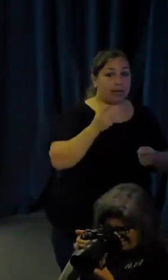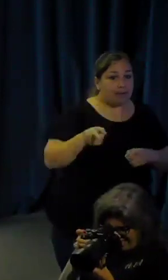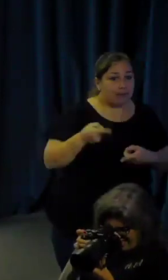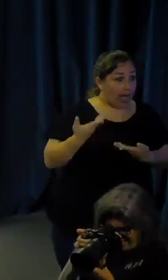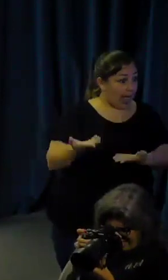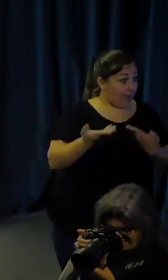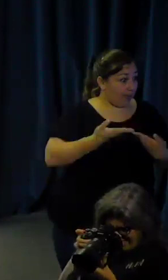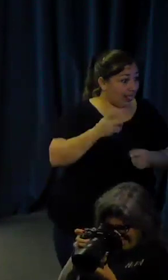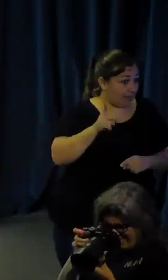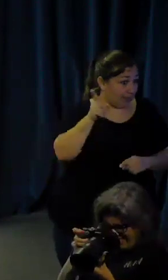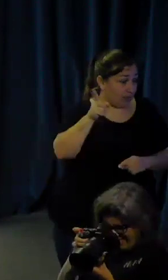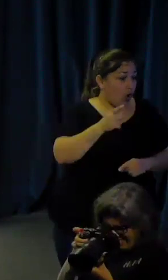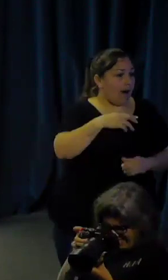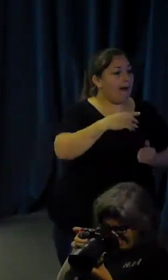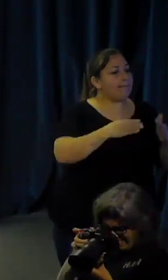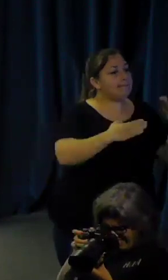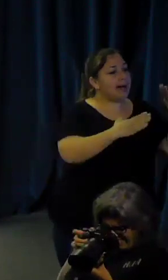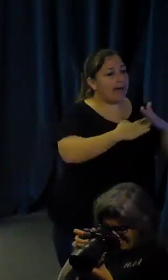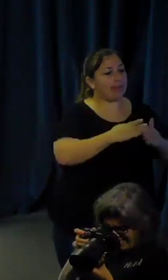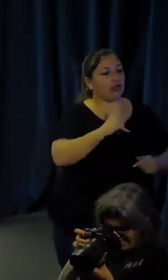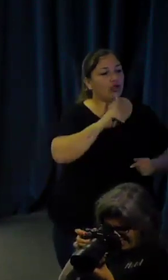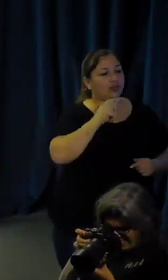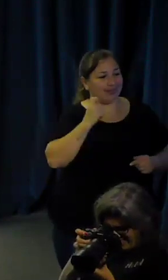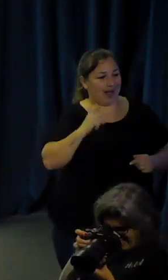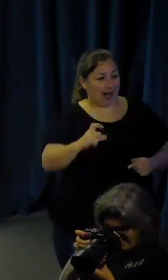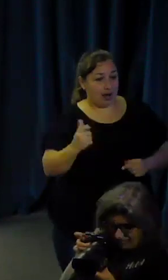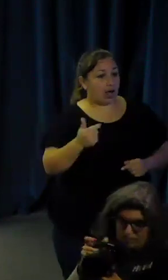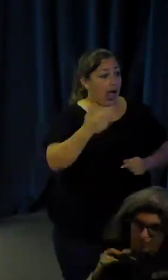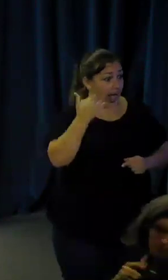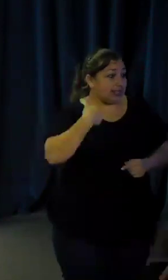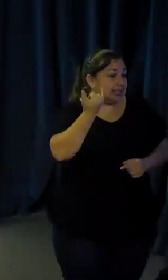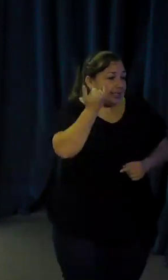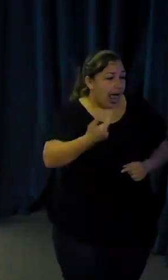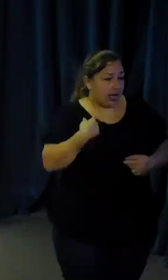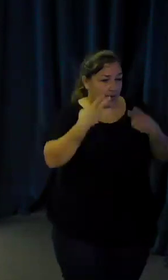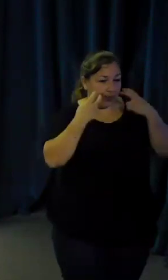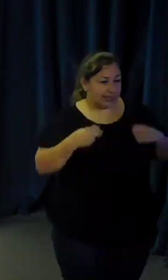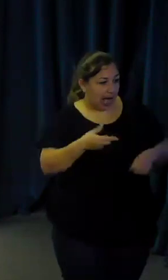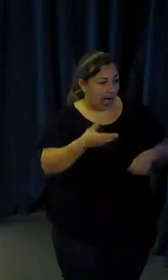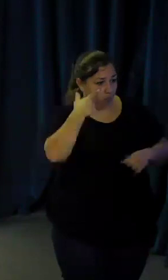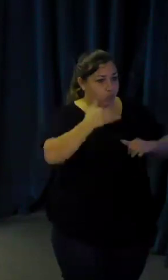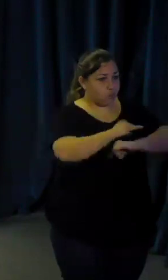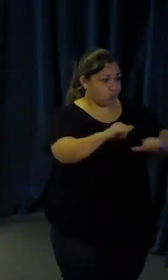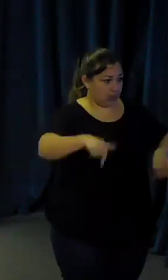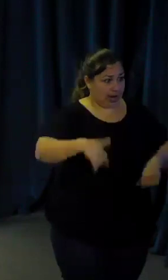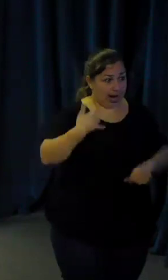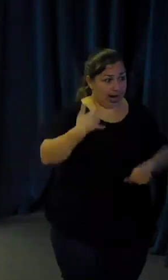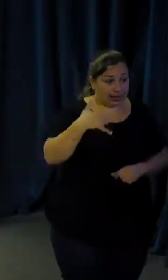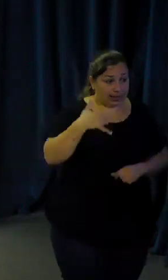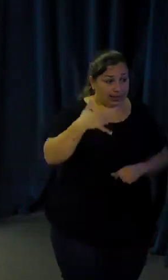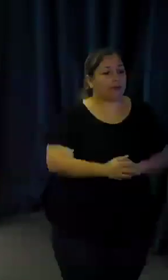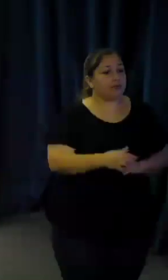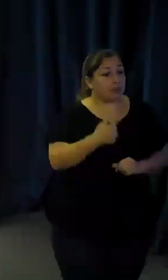invitada por el Parliamentary Track para ir a hablar sobre una investigación que yo había hecho, que ya tenía publicada acá en Argentina, y